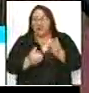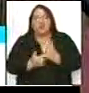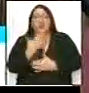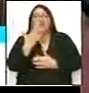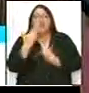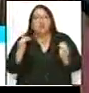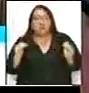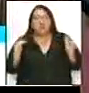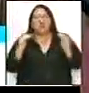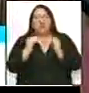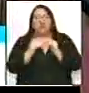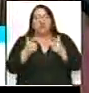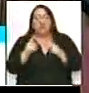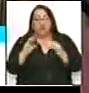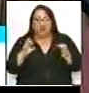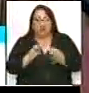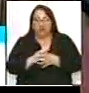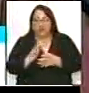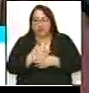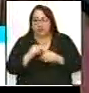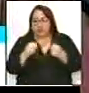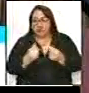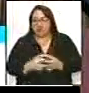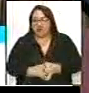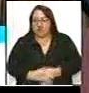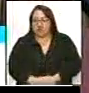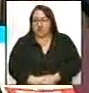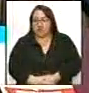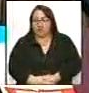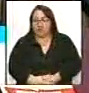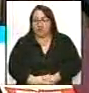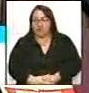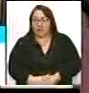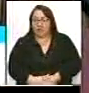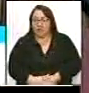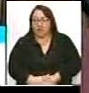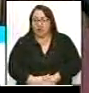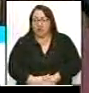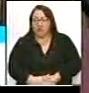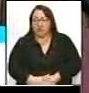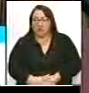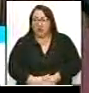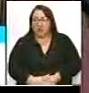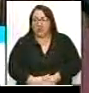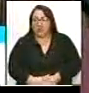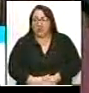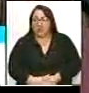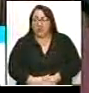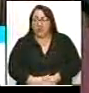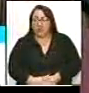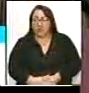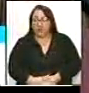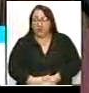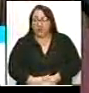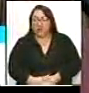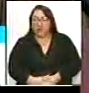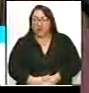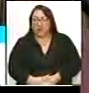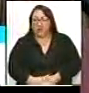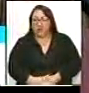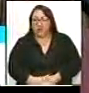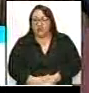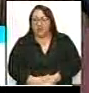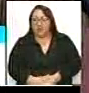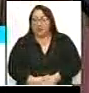valla para cuando haya una alianza entre partido y movimiento? Eso es algo sobre que tiene que quedar claro, porque como he dicho muchas